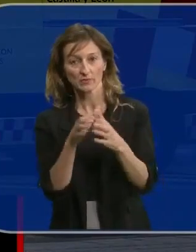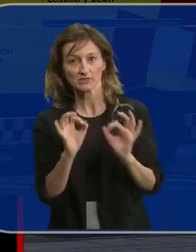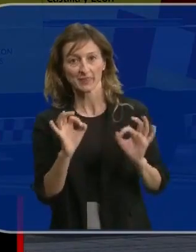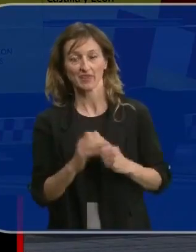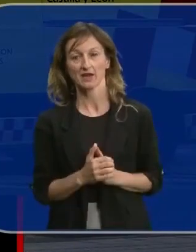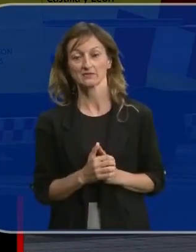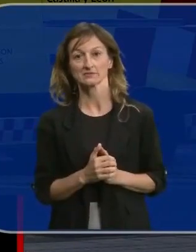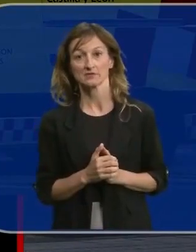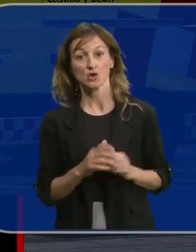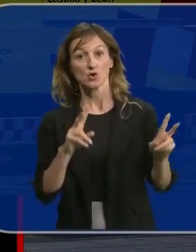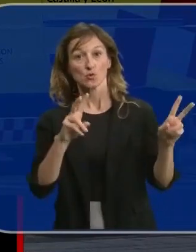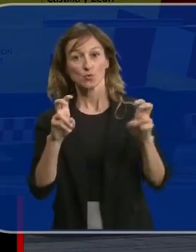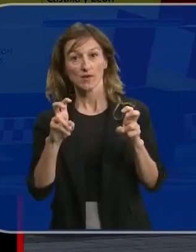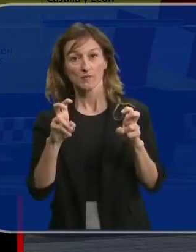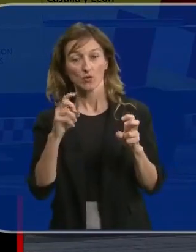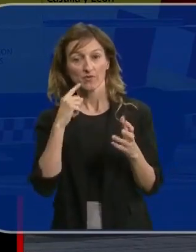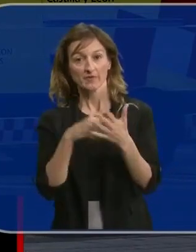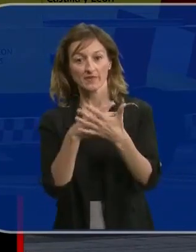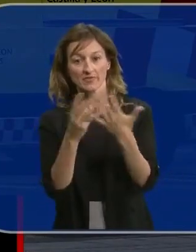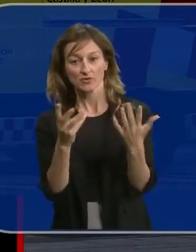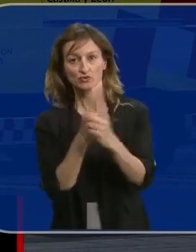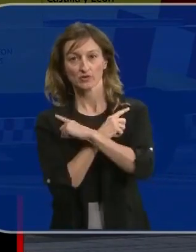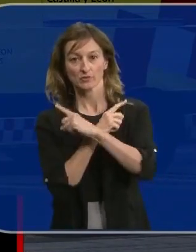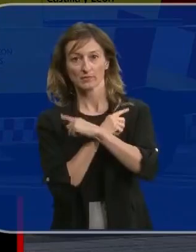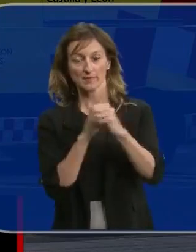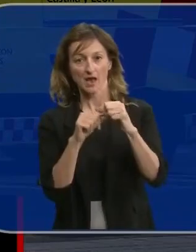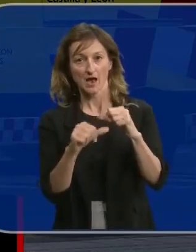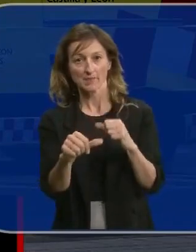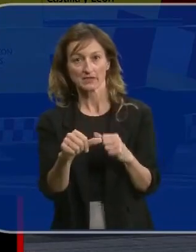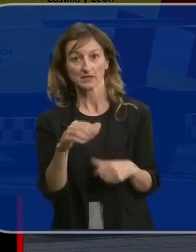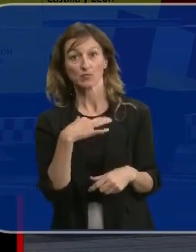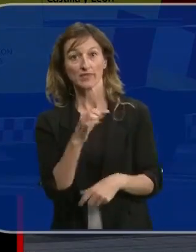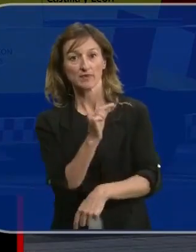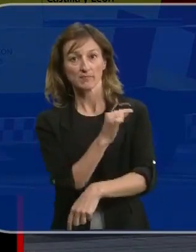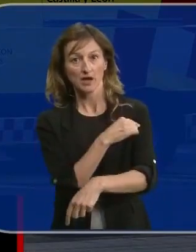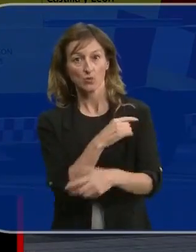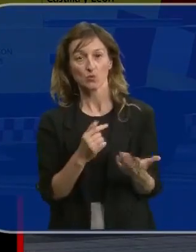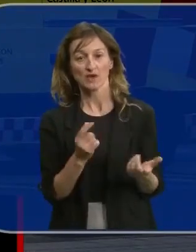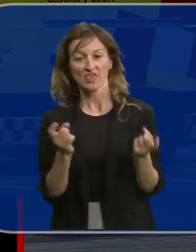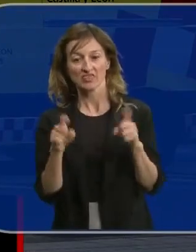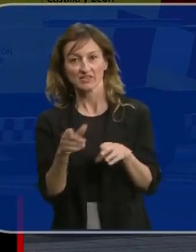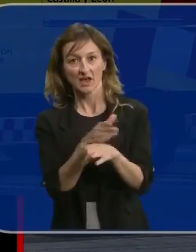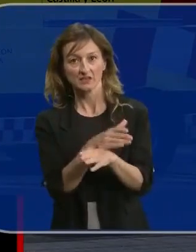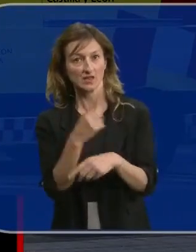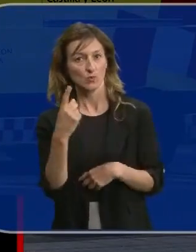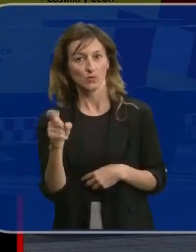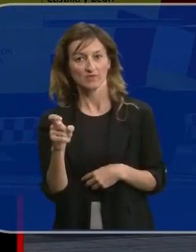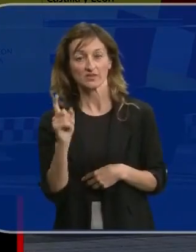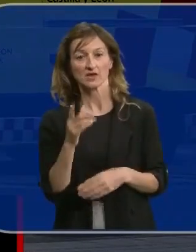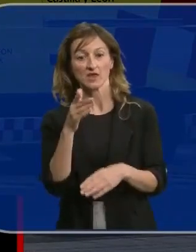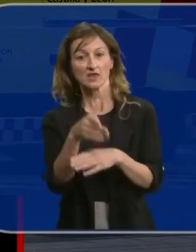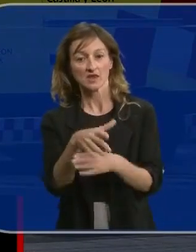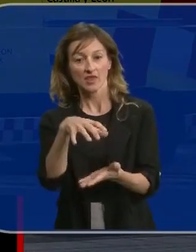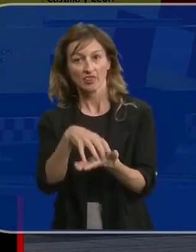especial riesgo pero la gran novedad es que a partir del 18 de noviembre podremos recibir la vacuna sin necesidad de cita pervia acudiendo